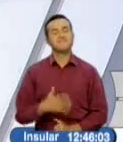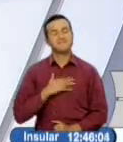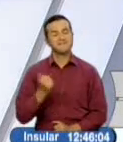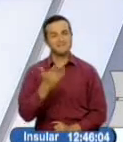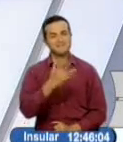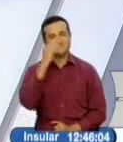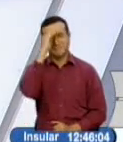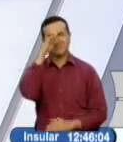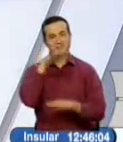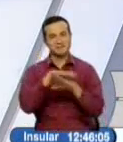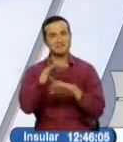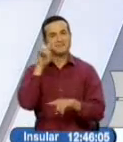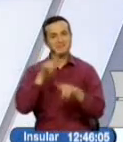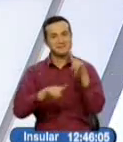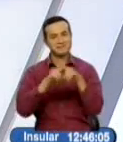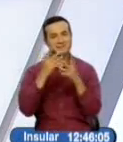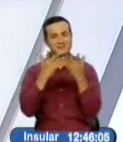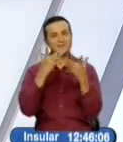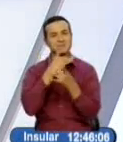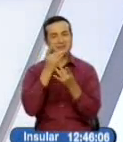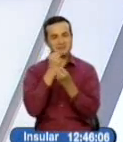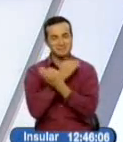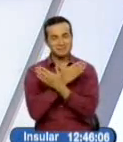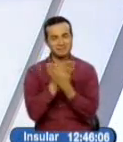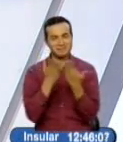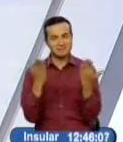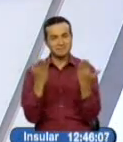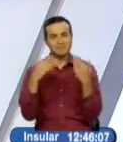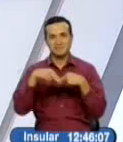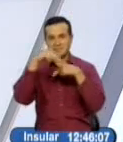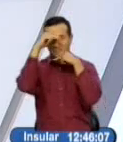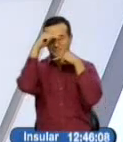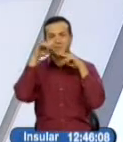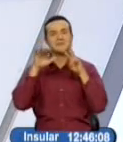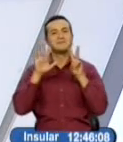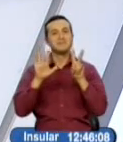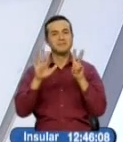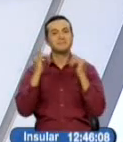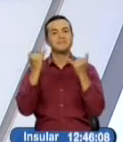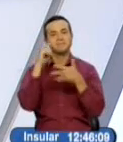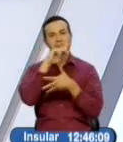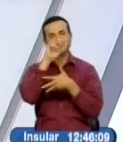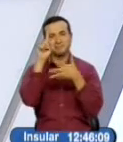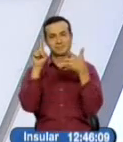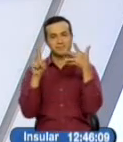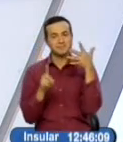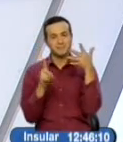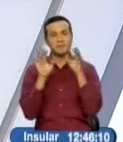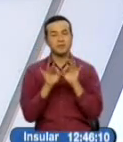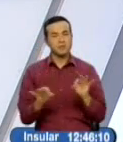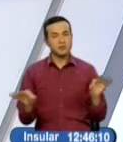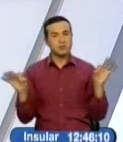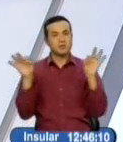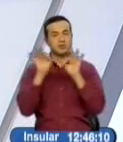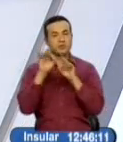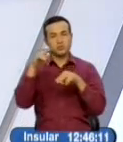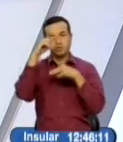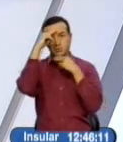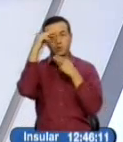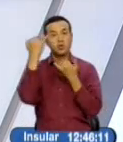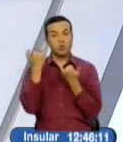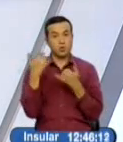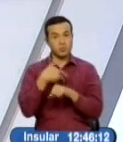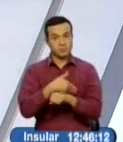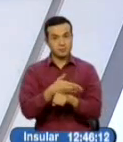Hola, ¿qué tal? Muy buenas tardes, amigos televidentes. Un gusto poder acompañarlos en Noticias 7. Vamos con la revisión de las principales noticias que marcaron